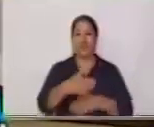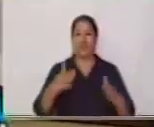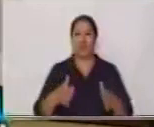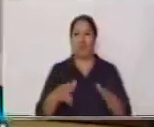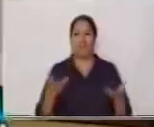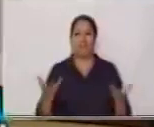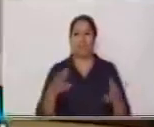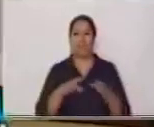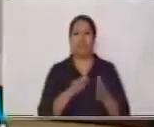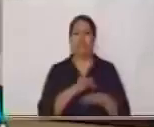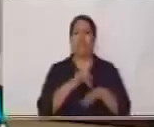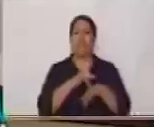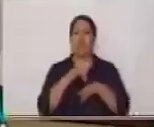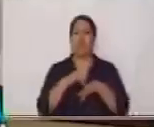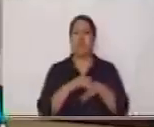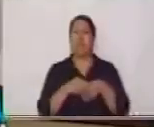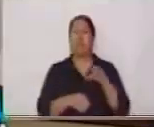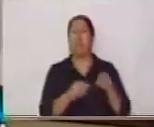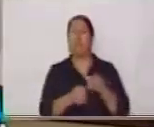adentro.